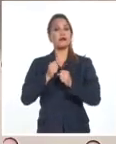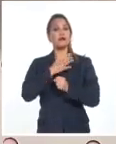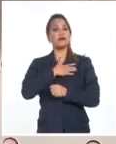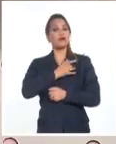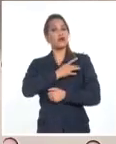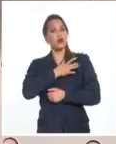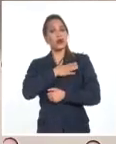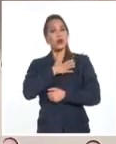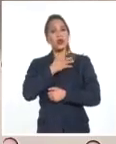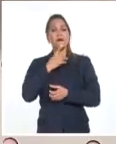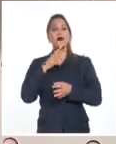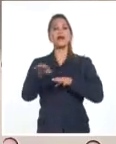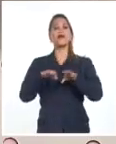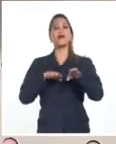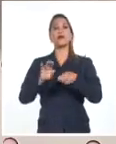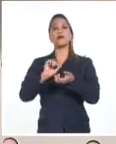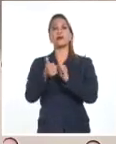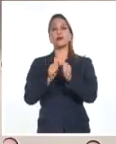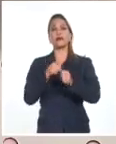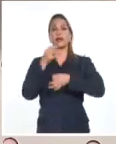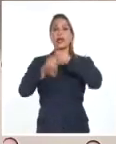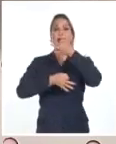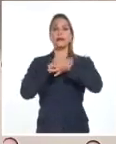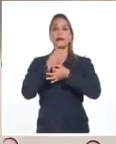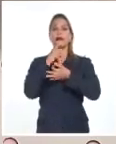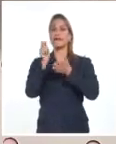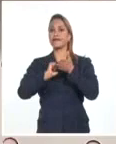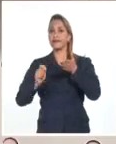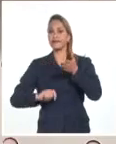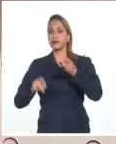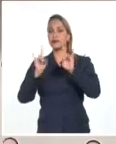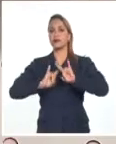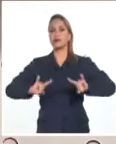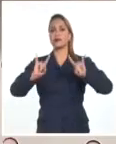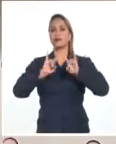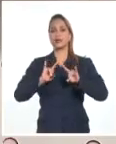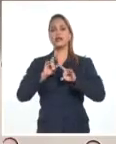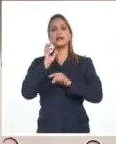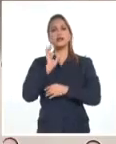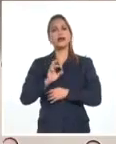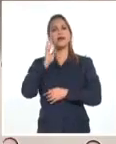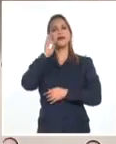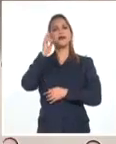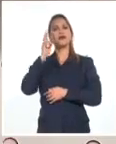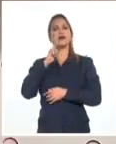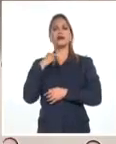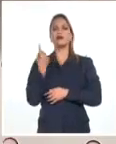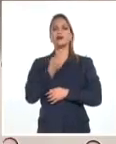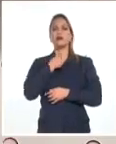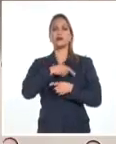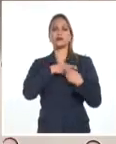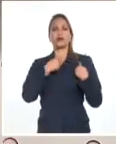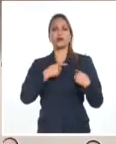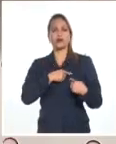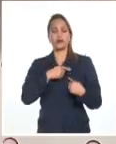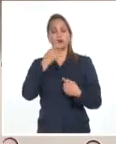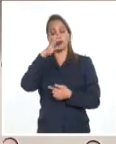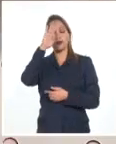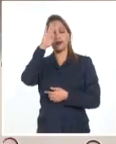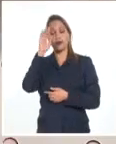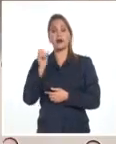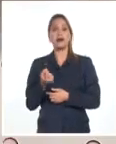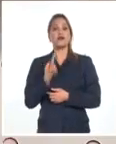deportivo y el pueblo cubano, reseña la nota de la universidad. Su impronta vivirá por siempre en el corazón de la patria, al cual